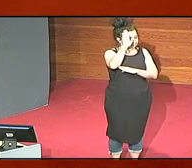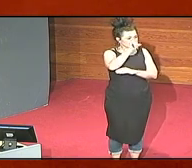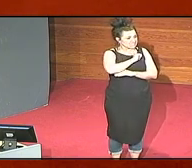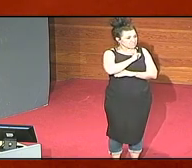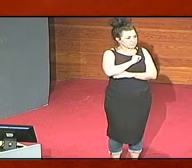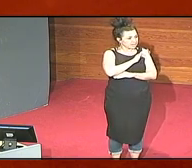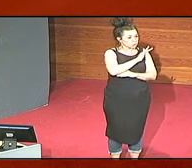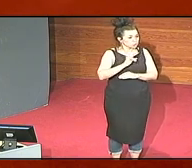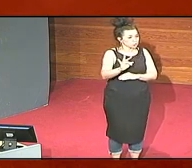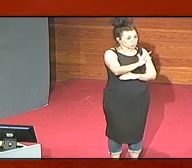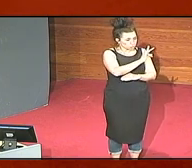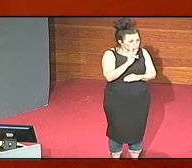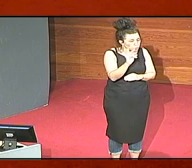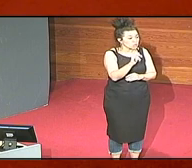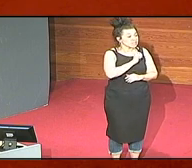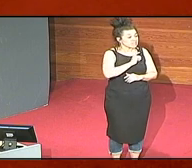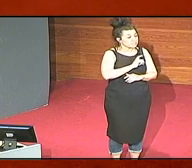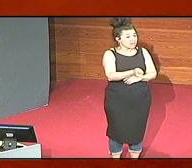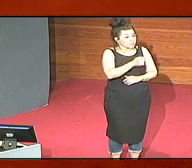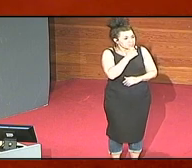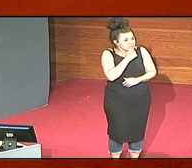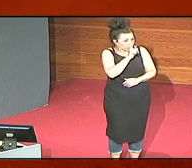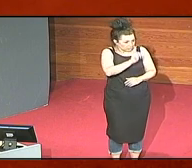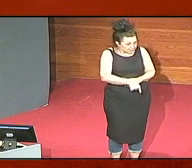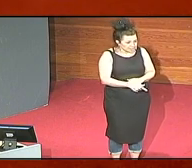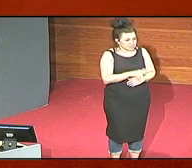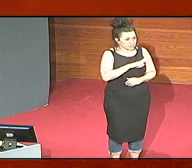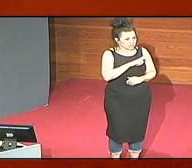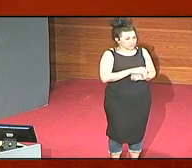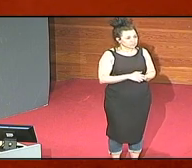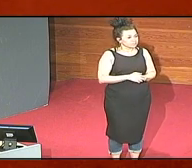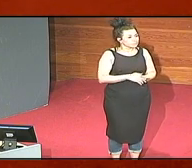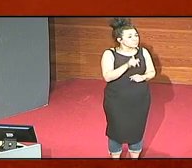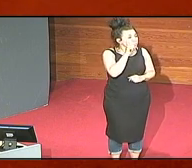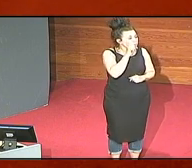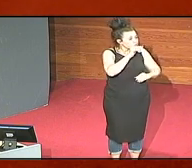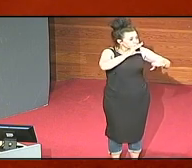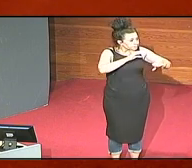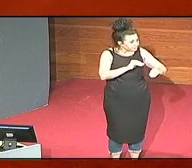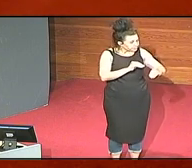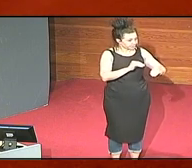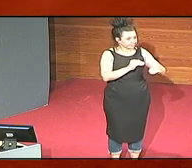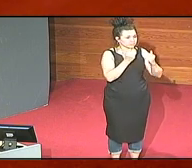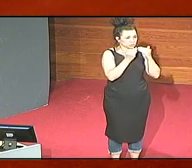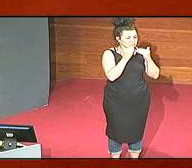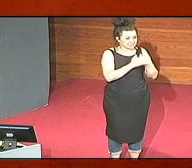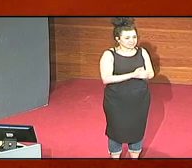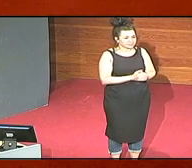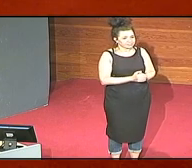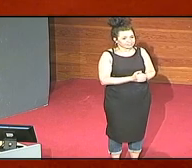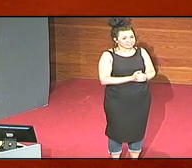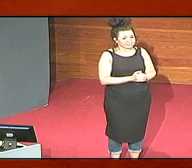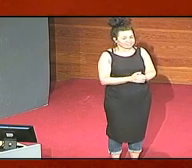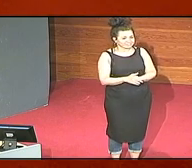echando donde -según micrófono y shutter a mercedes y si ya era psíquico rack eskerrik asko